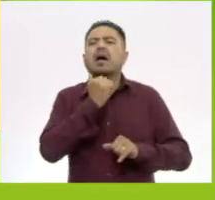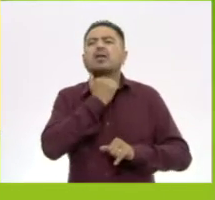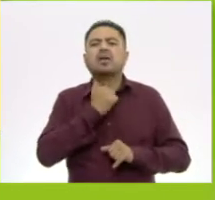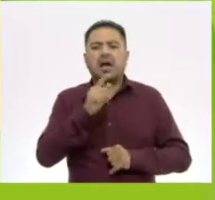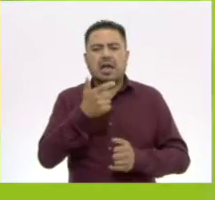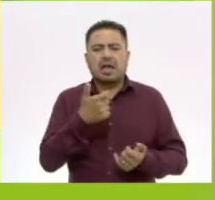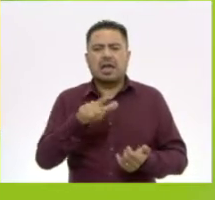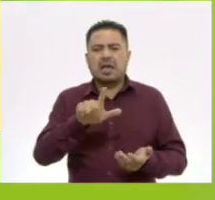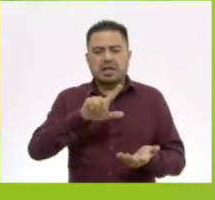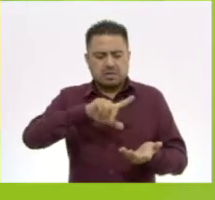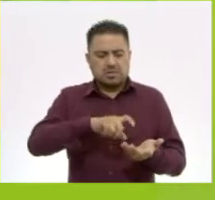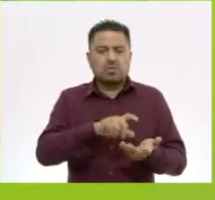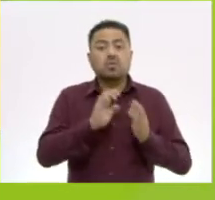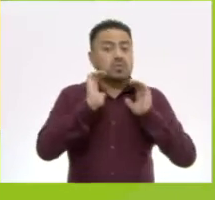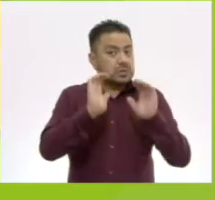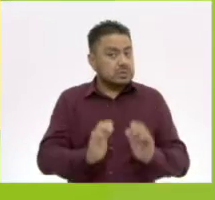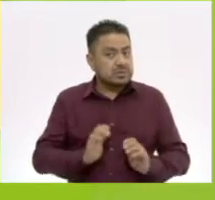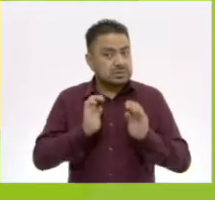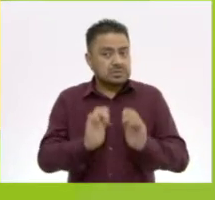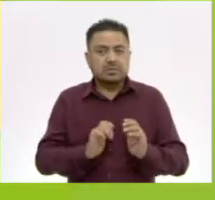alcohol cuídate